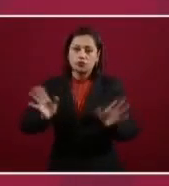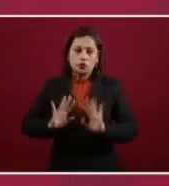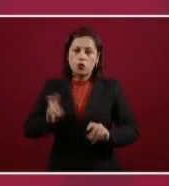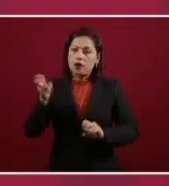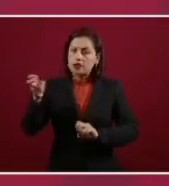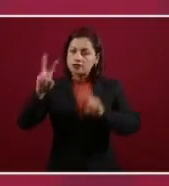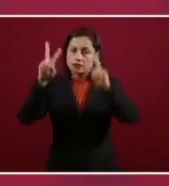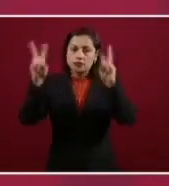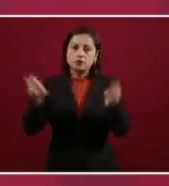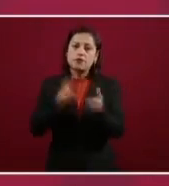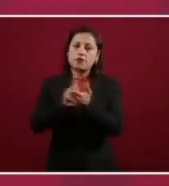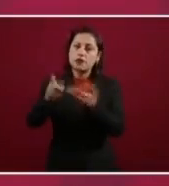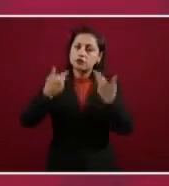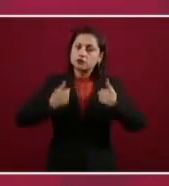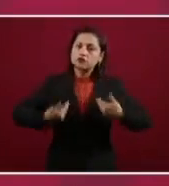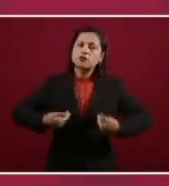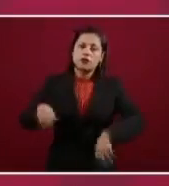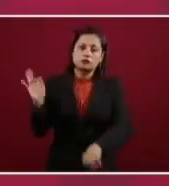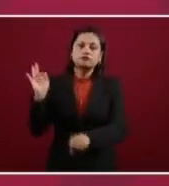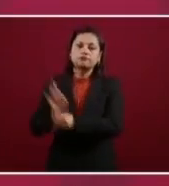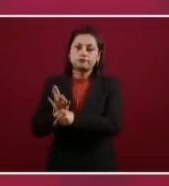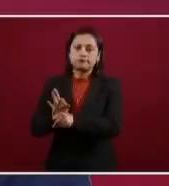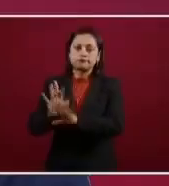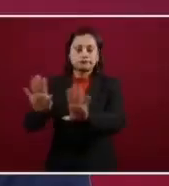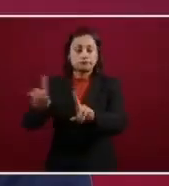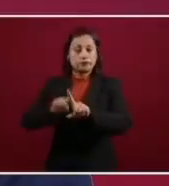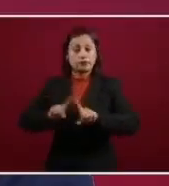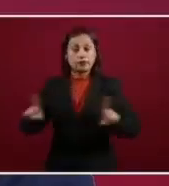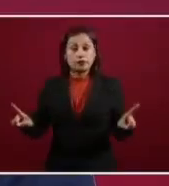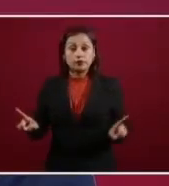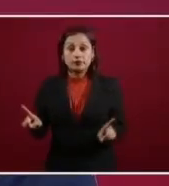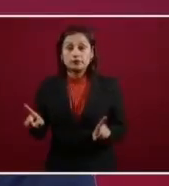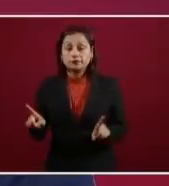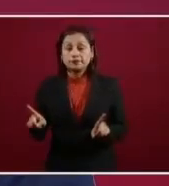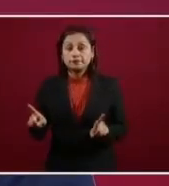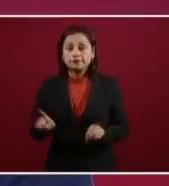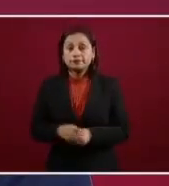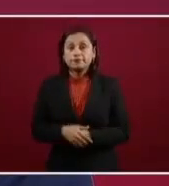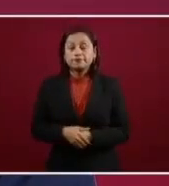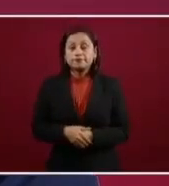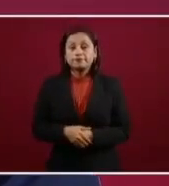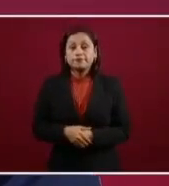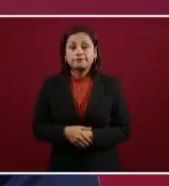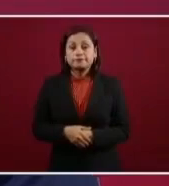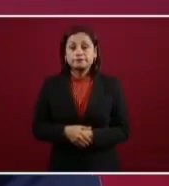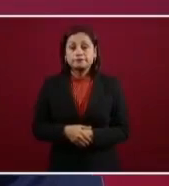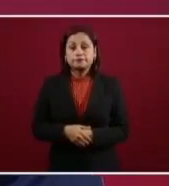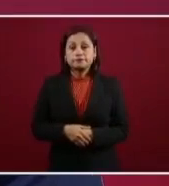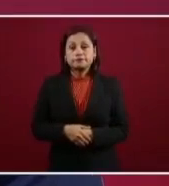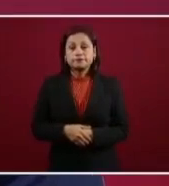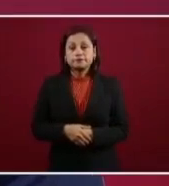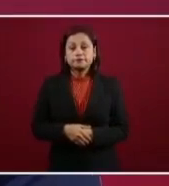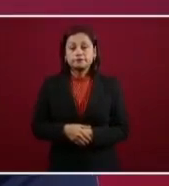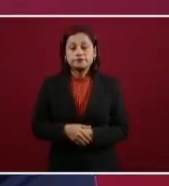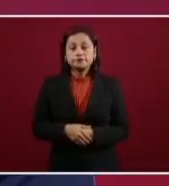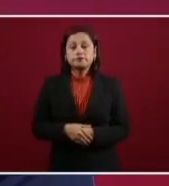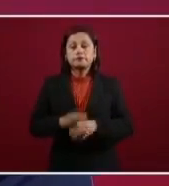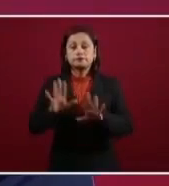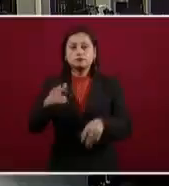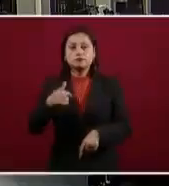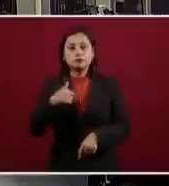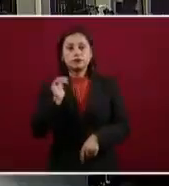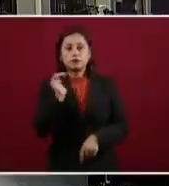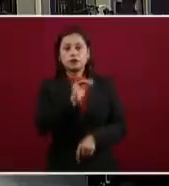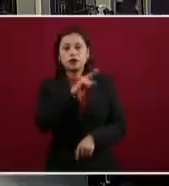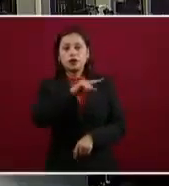humanos es distinto completamente entonces con jesús